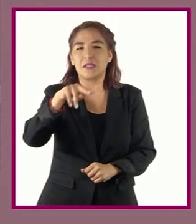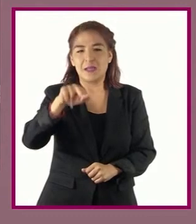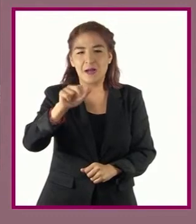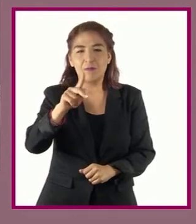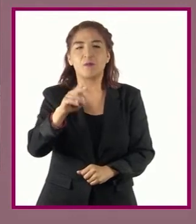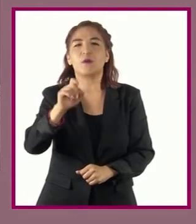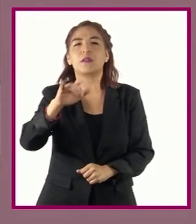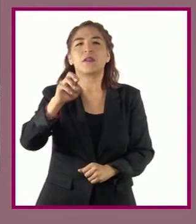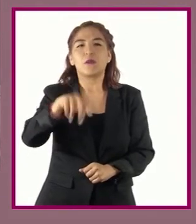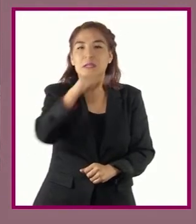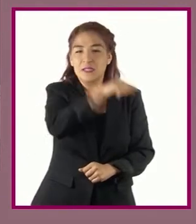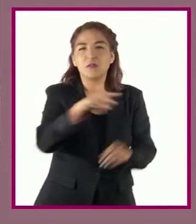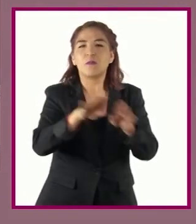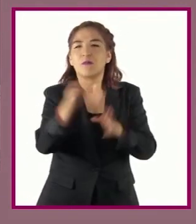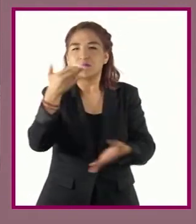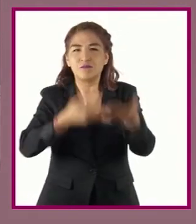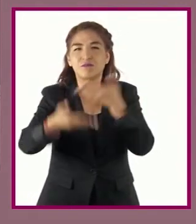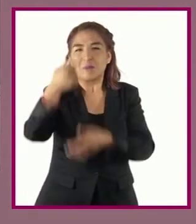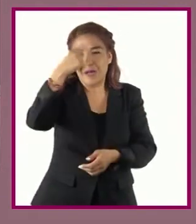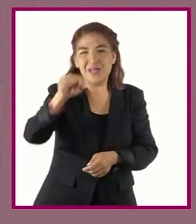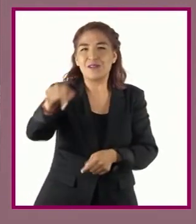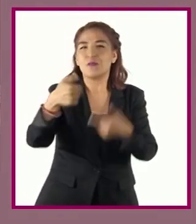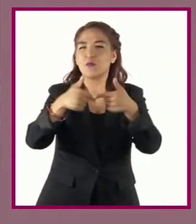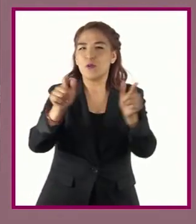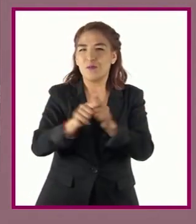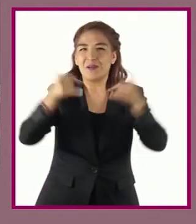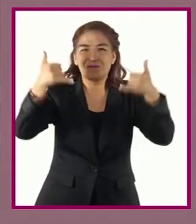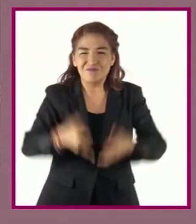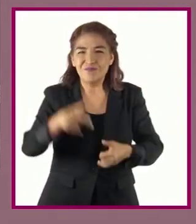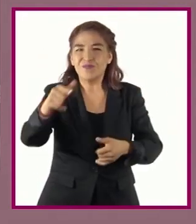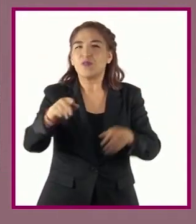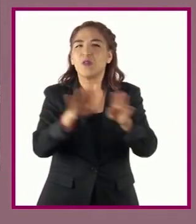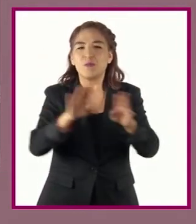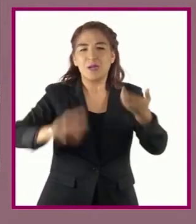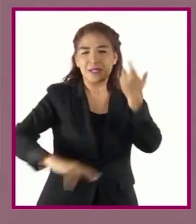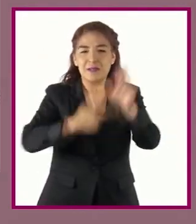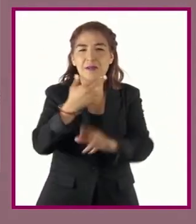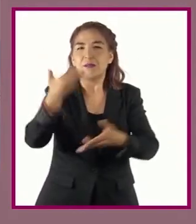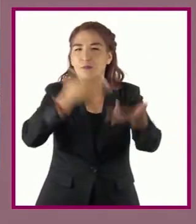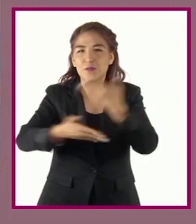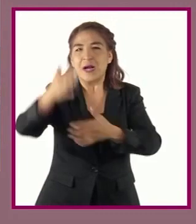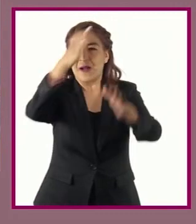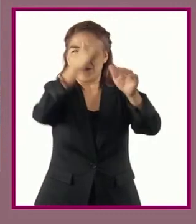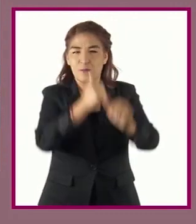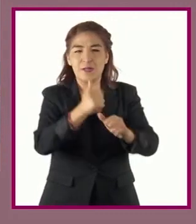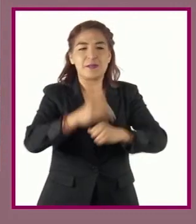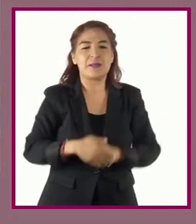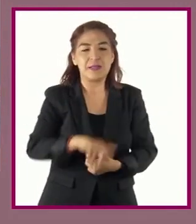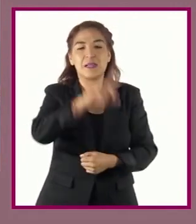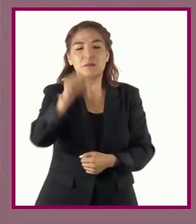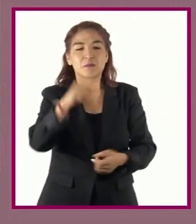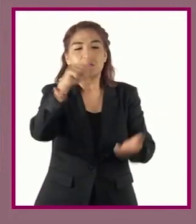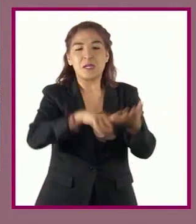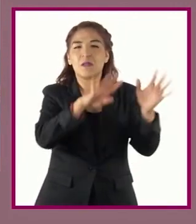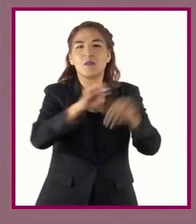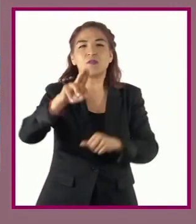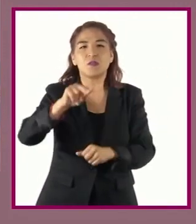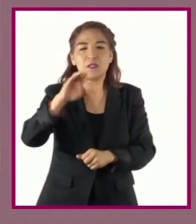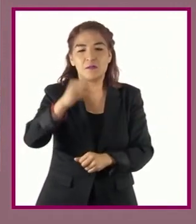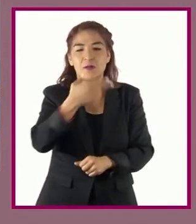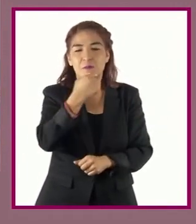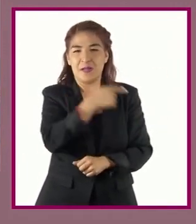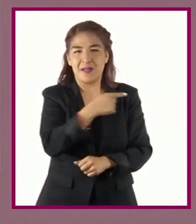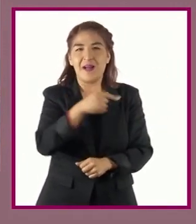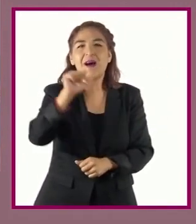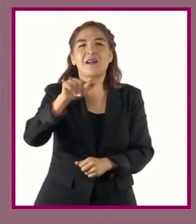logra cierto avance en el diálogo con el Frente Farabundo Martí, en los acuerdos de Esquipulas II. En 1989 sube al poder Alfredo